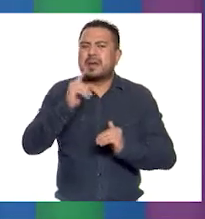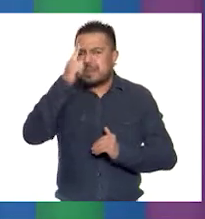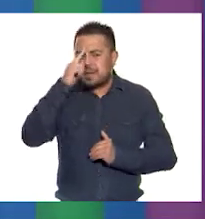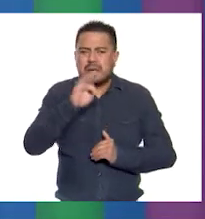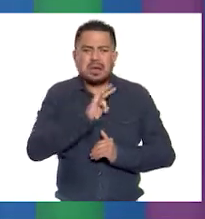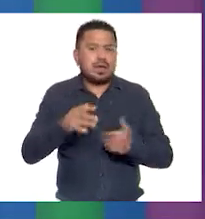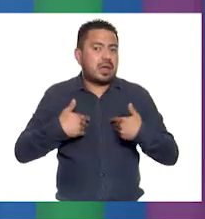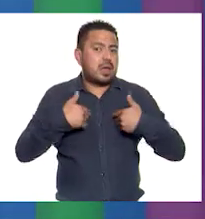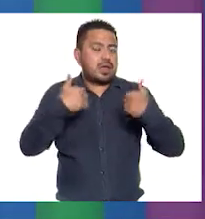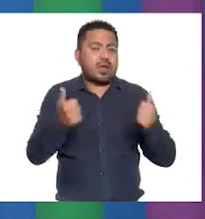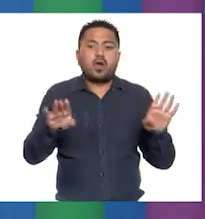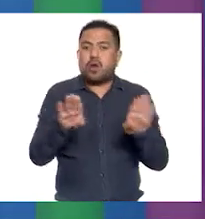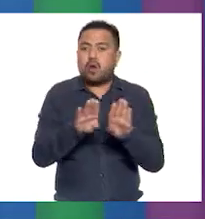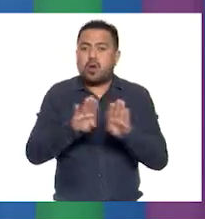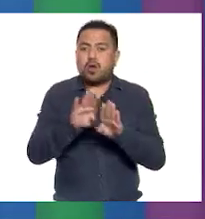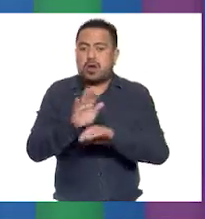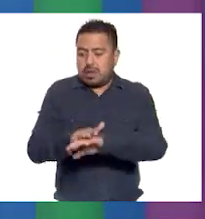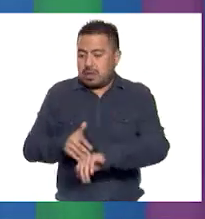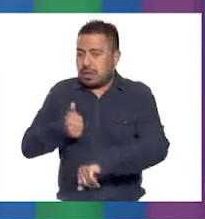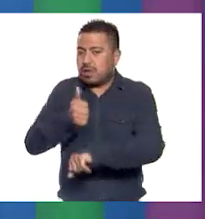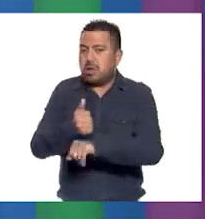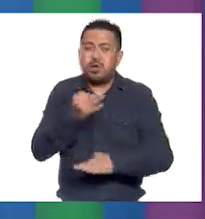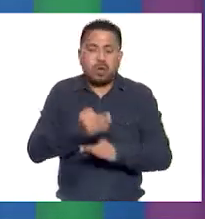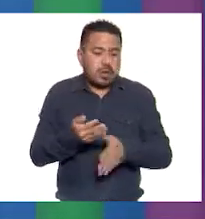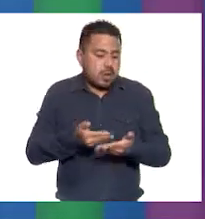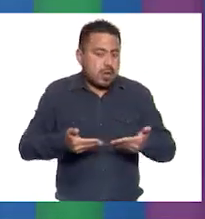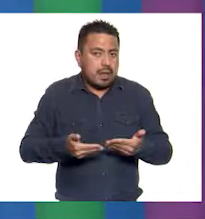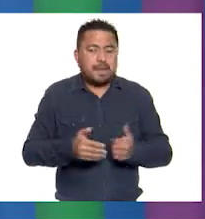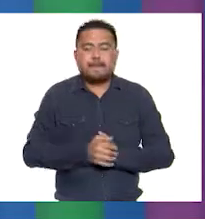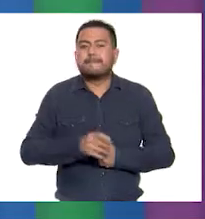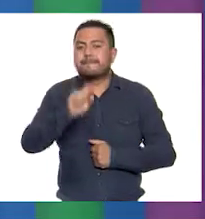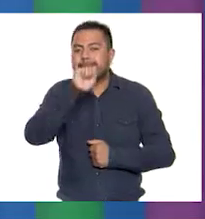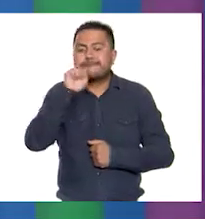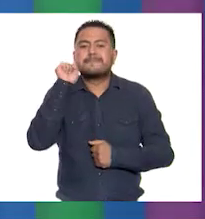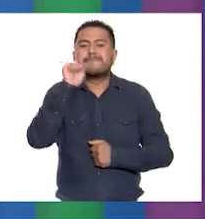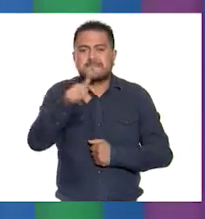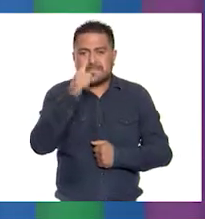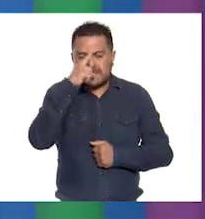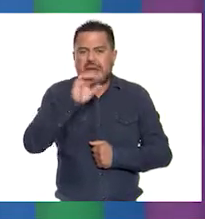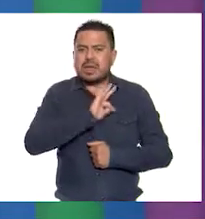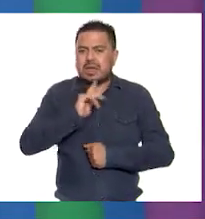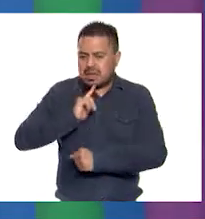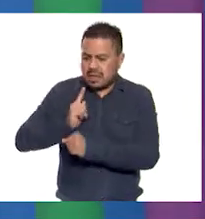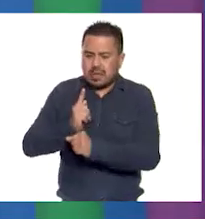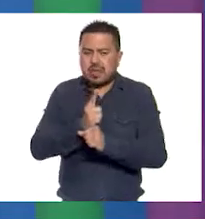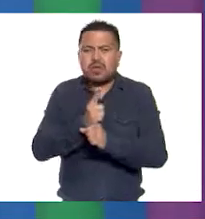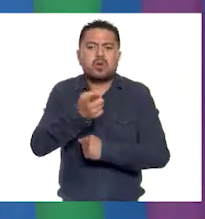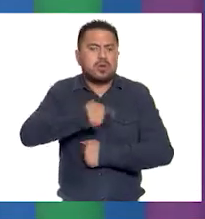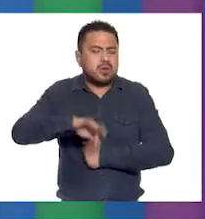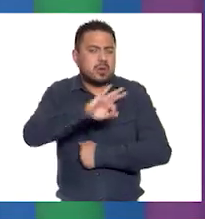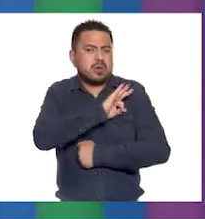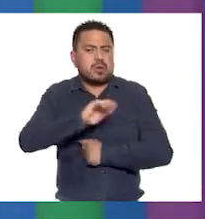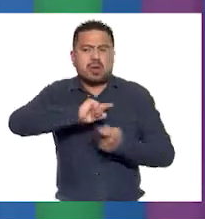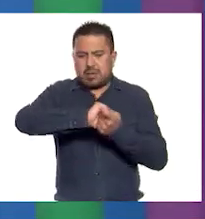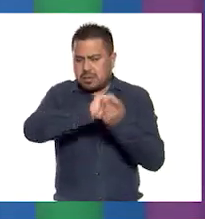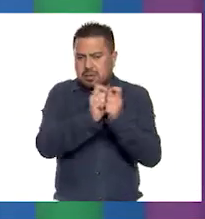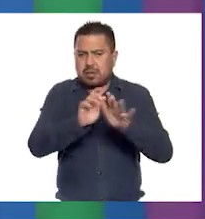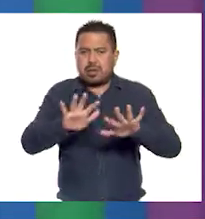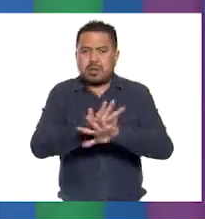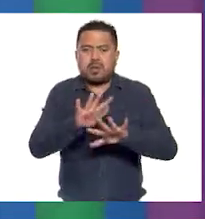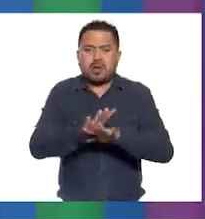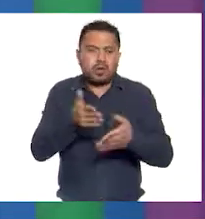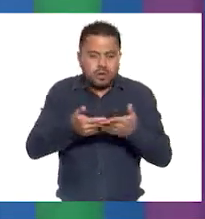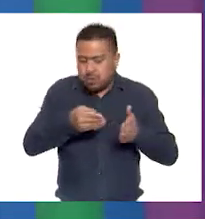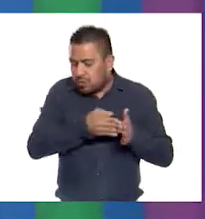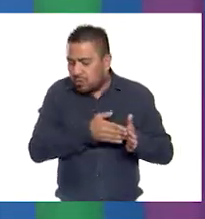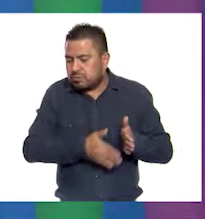para comprender cómo es que llegamos a ser lo que somos ahora y también para darnos cuenta de que podemos transformar nuestro